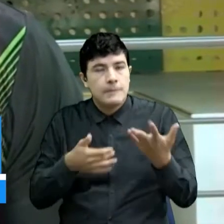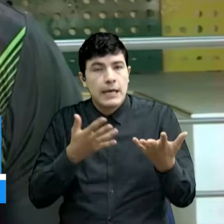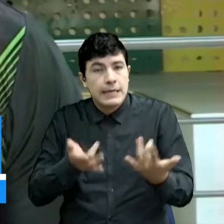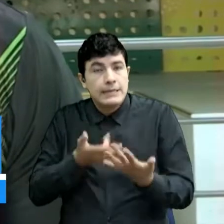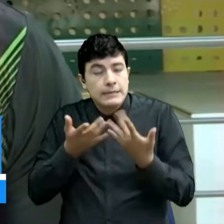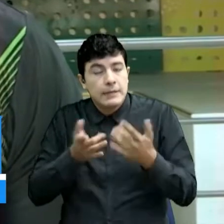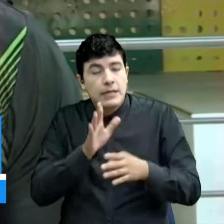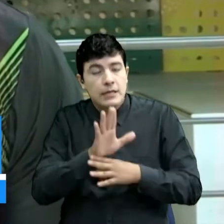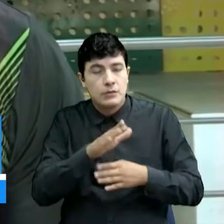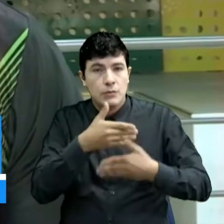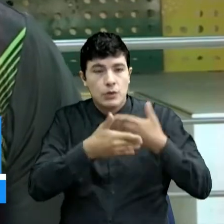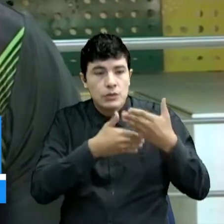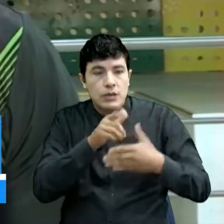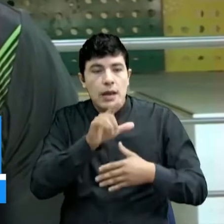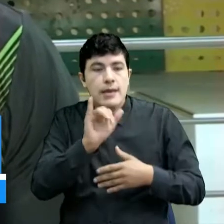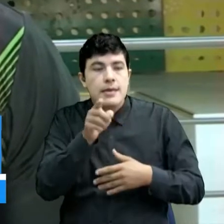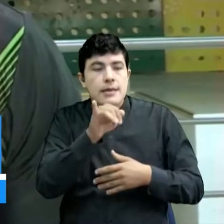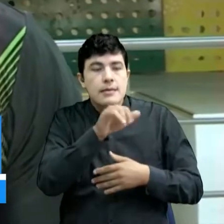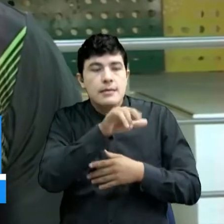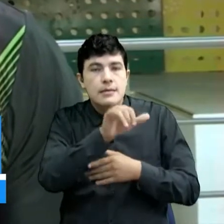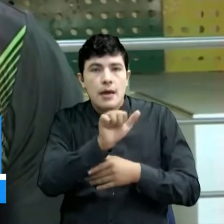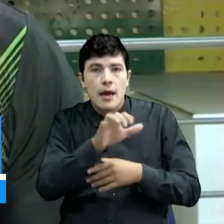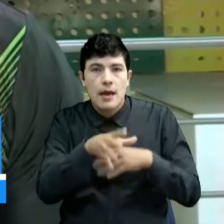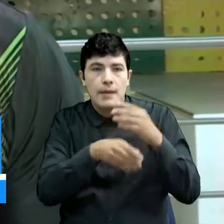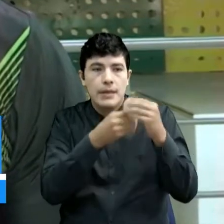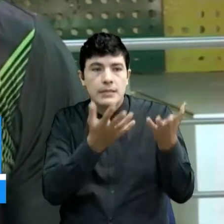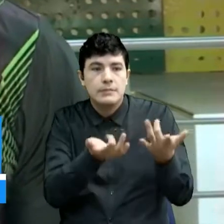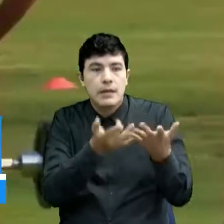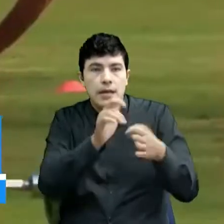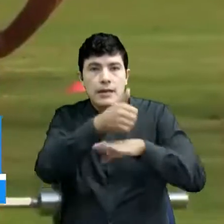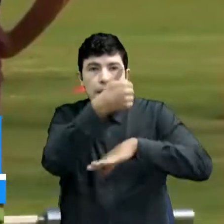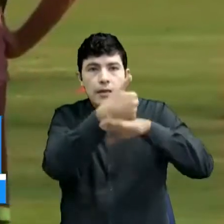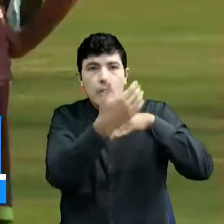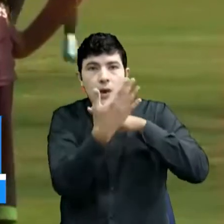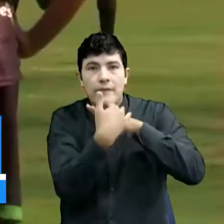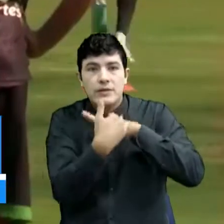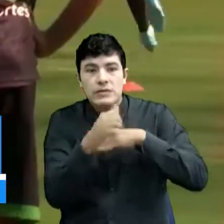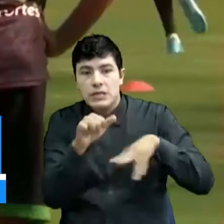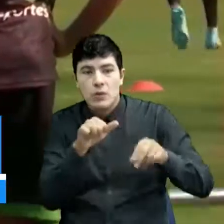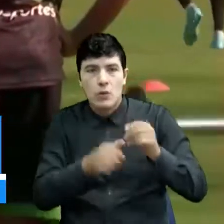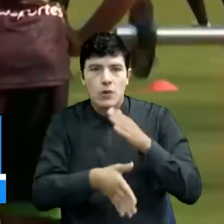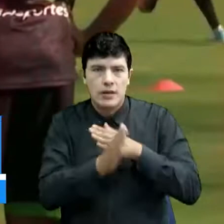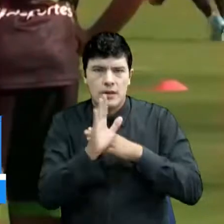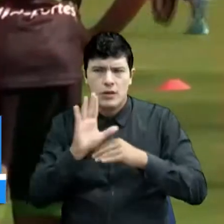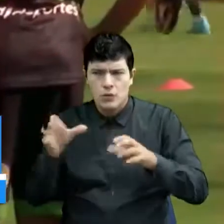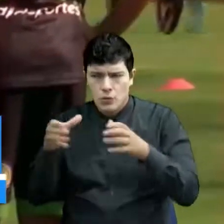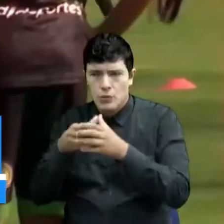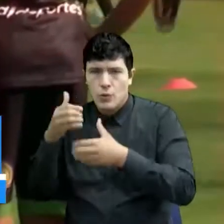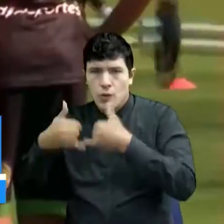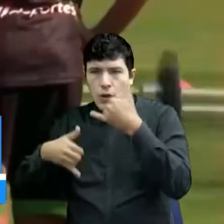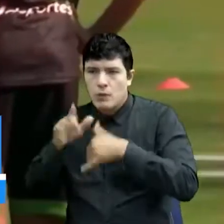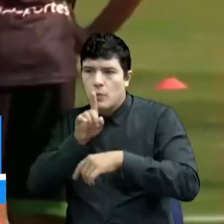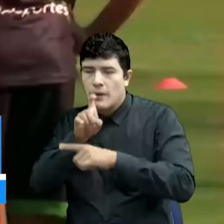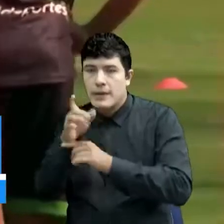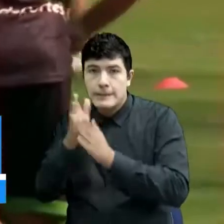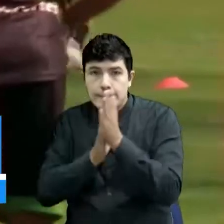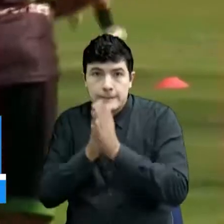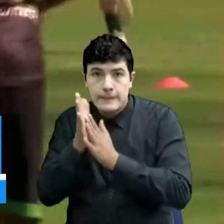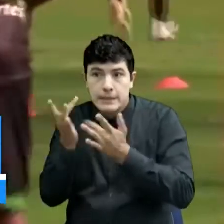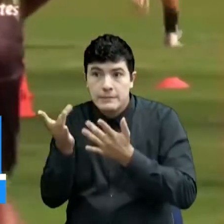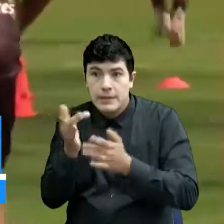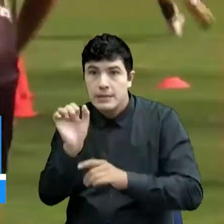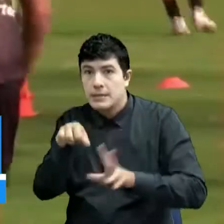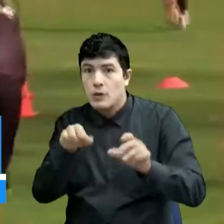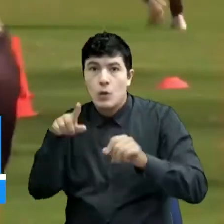se termina la liguilla y esperar indicaciones de la parte directiva. Junto a ellos, todos los jugadores del Bucaramanga están a la expectativa de definir su futuro